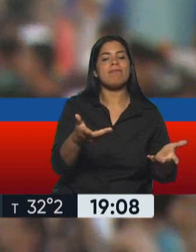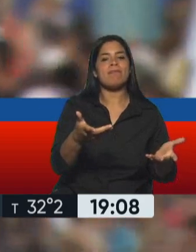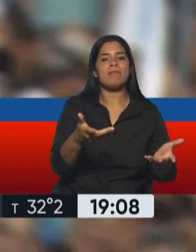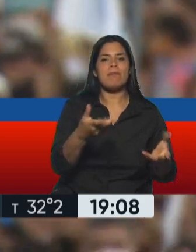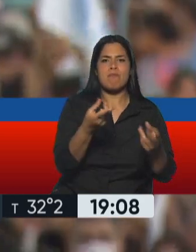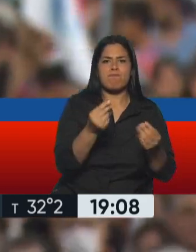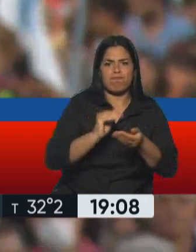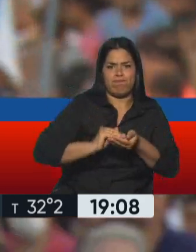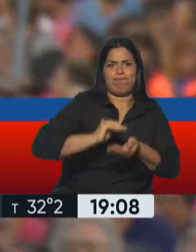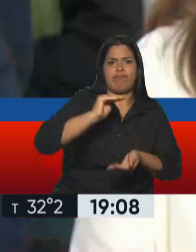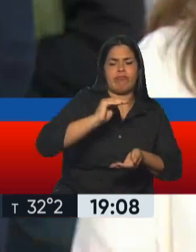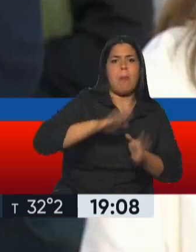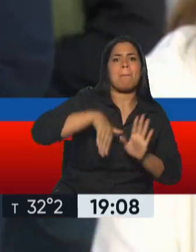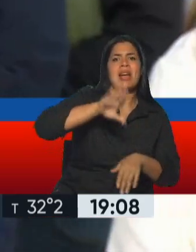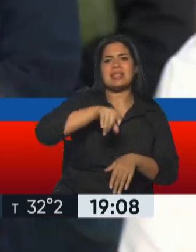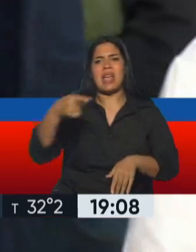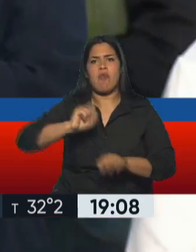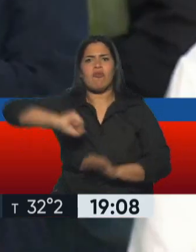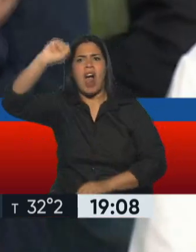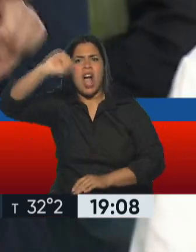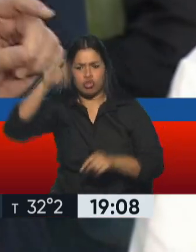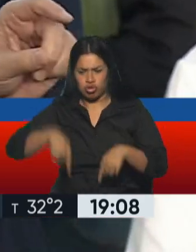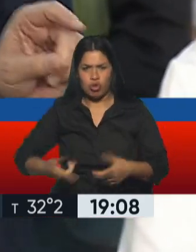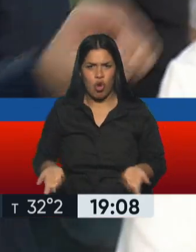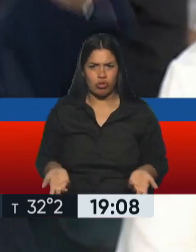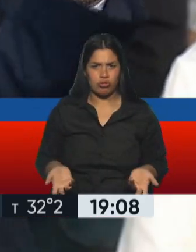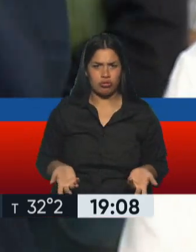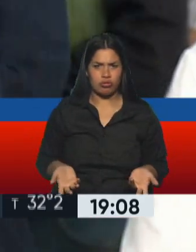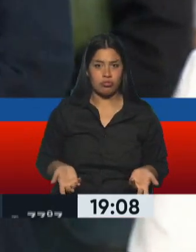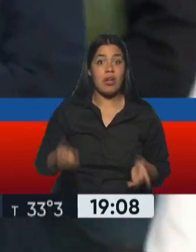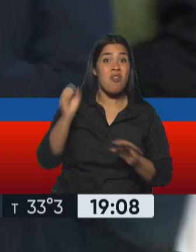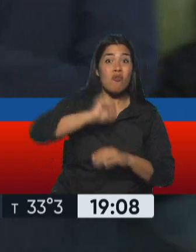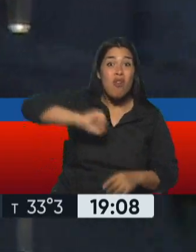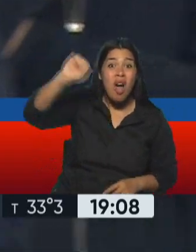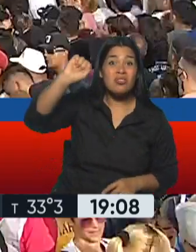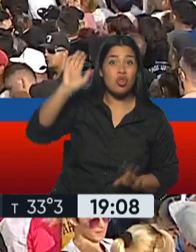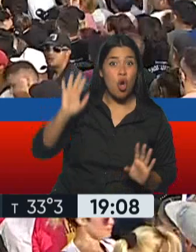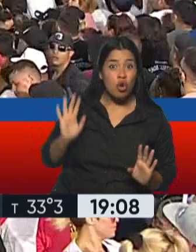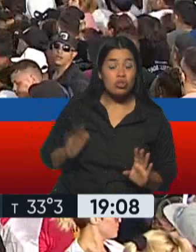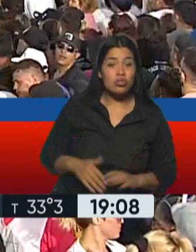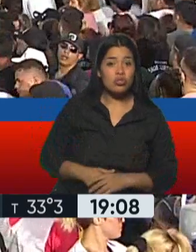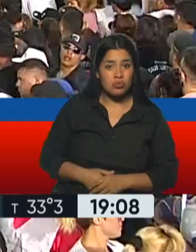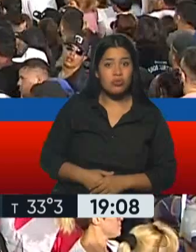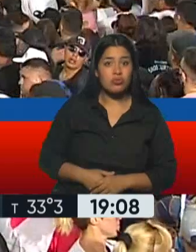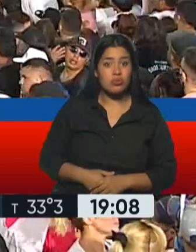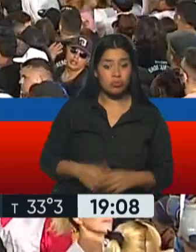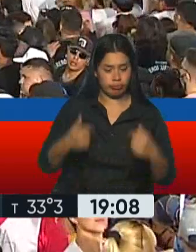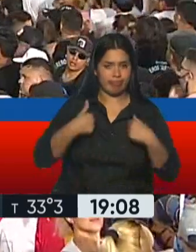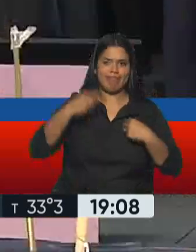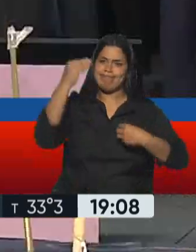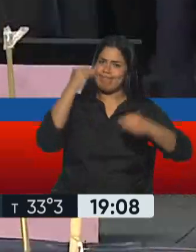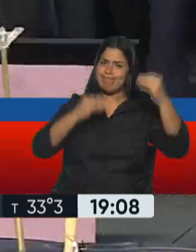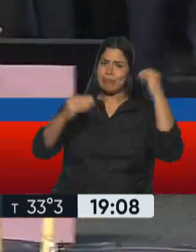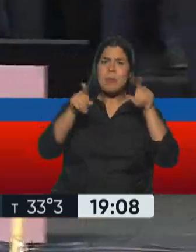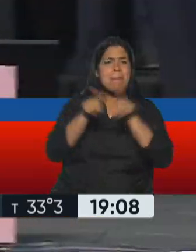superior a la inflación que hoy vivimos. Inflación, compañeros y compañeras, que a mí me preocupa tanto o